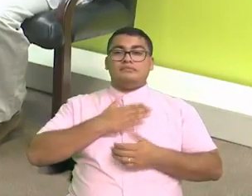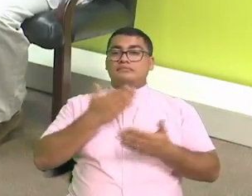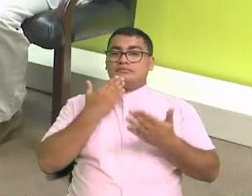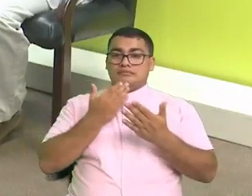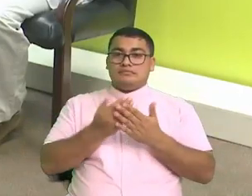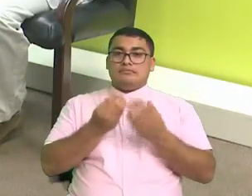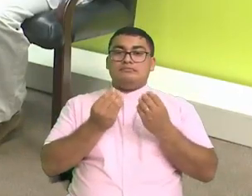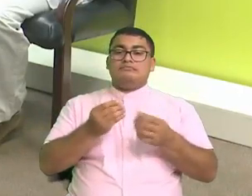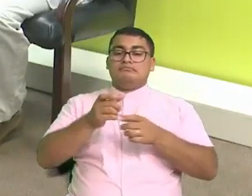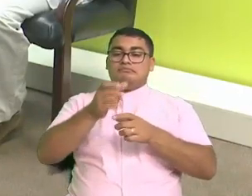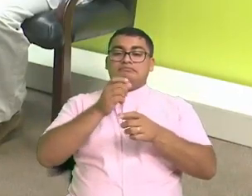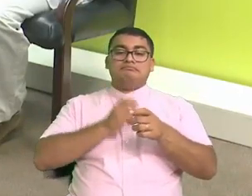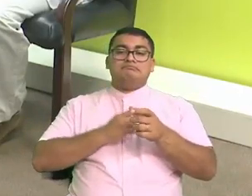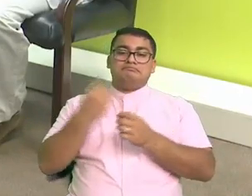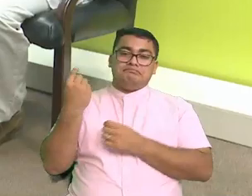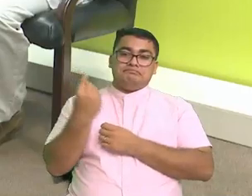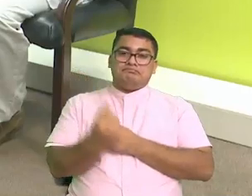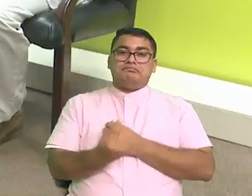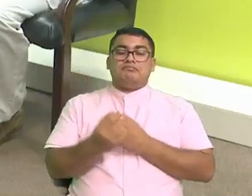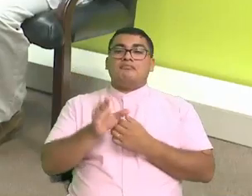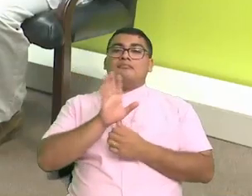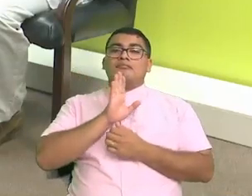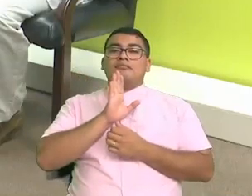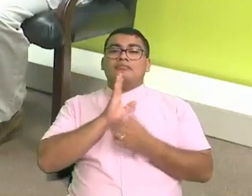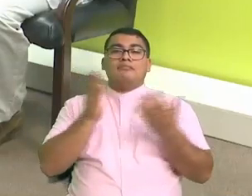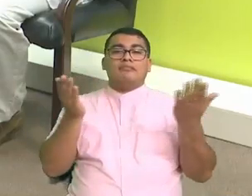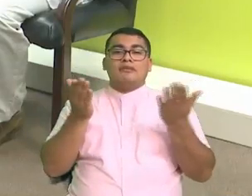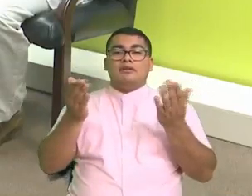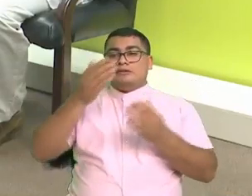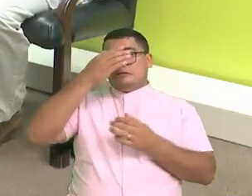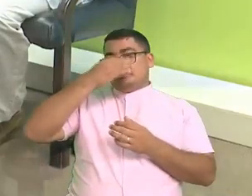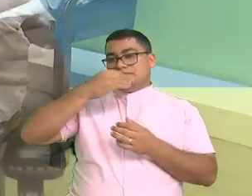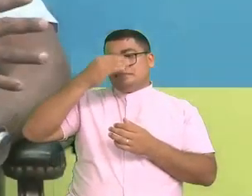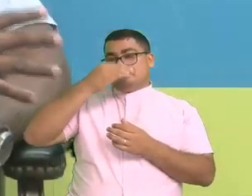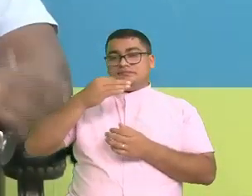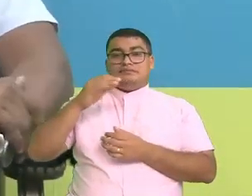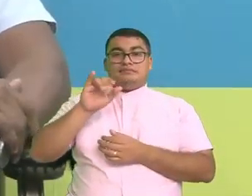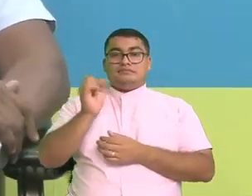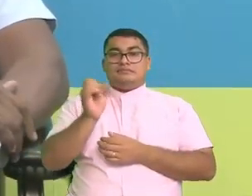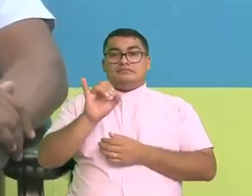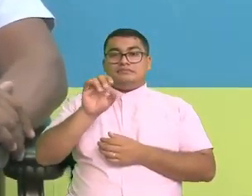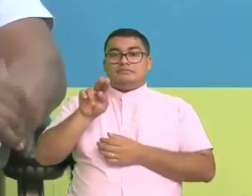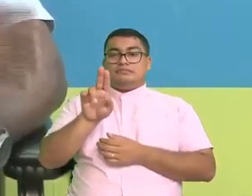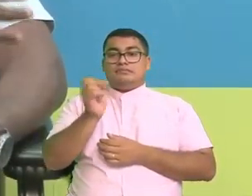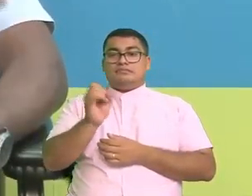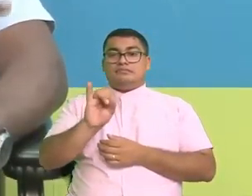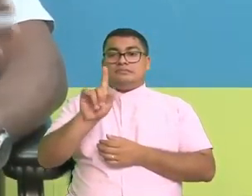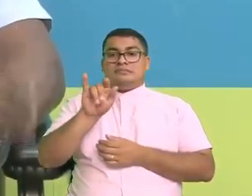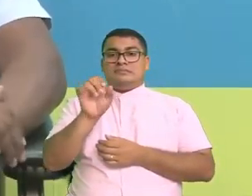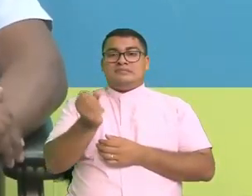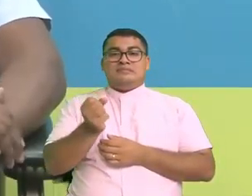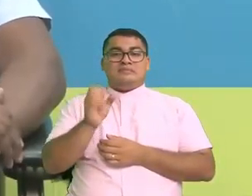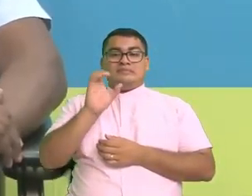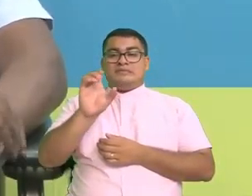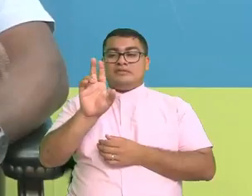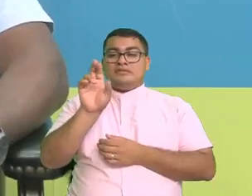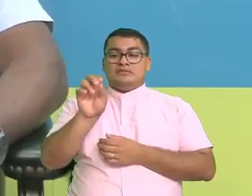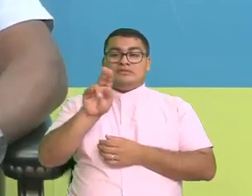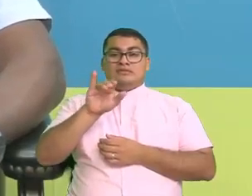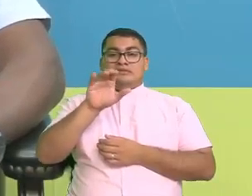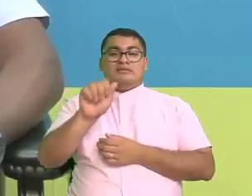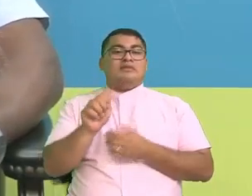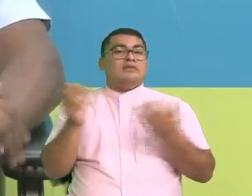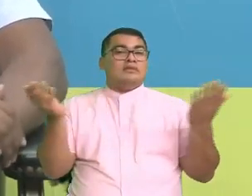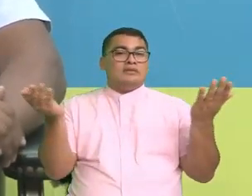agradecerles la invitación. Hablemos de la sinusitis ahora, doctor. Crónica, ¿verdad? Crónica. ¿Cómo nosotros